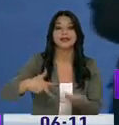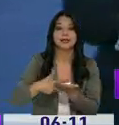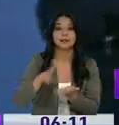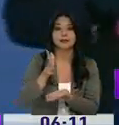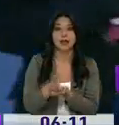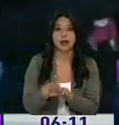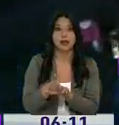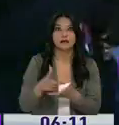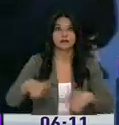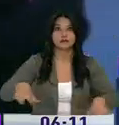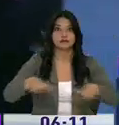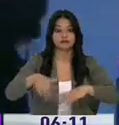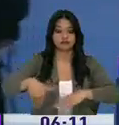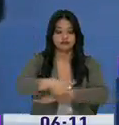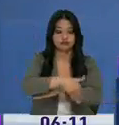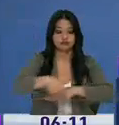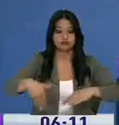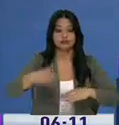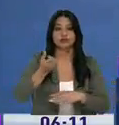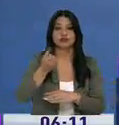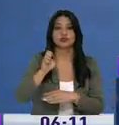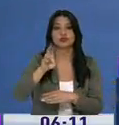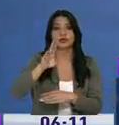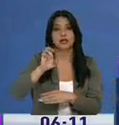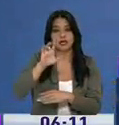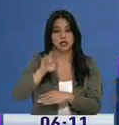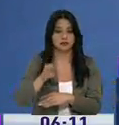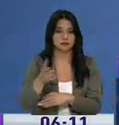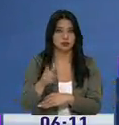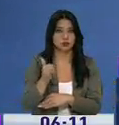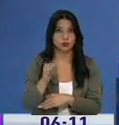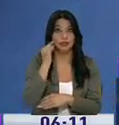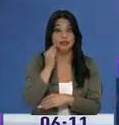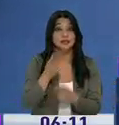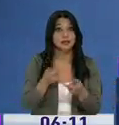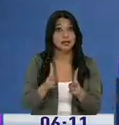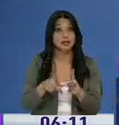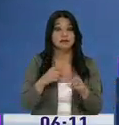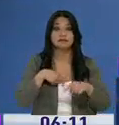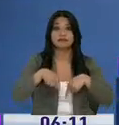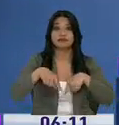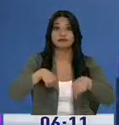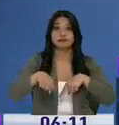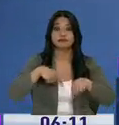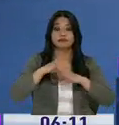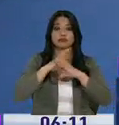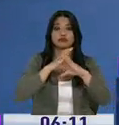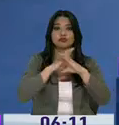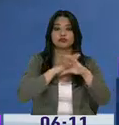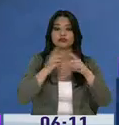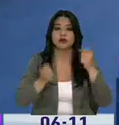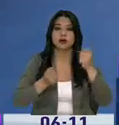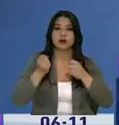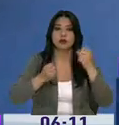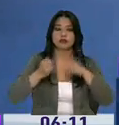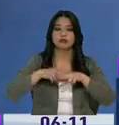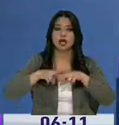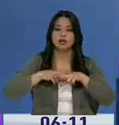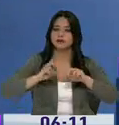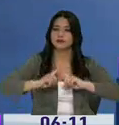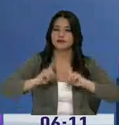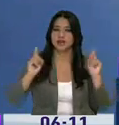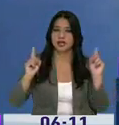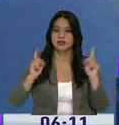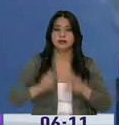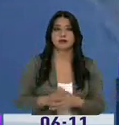sobre la avenida Mariscal Sucre, ustedes pueden ver ya una gran cantidad de vehículos que se desplazan a los distintos sectores y por supuesto mucho bus